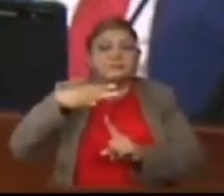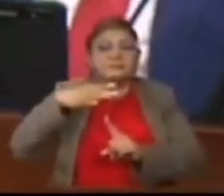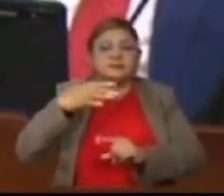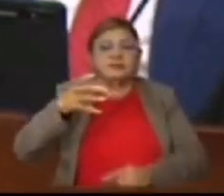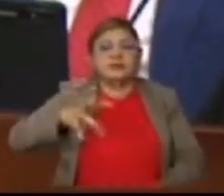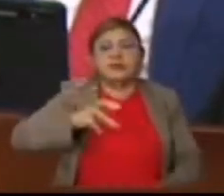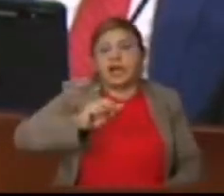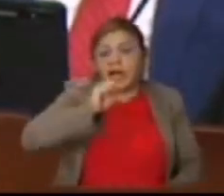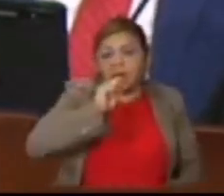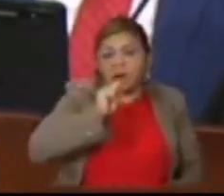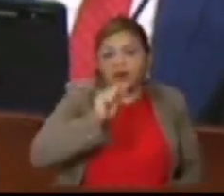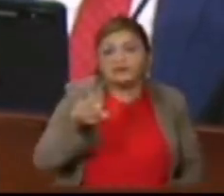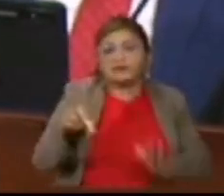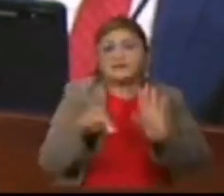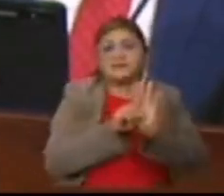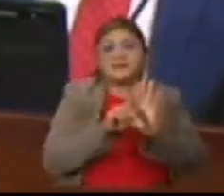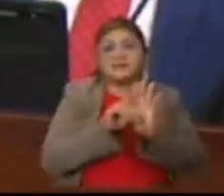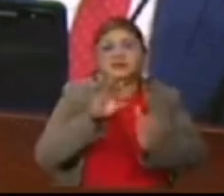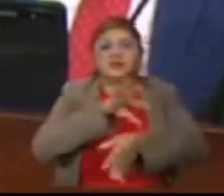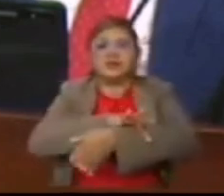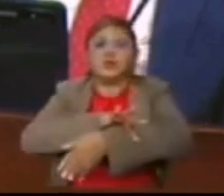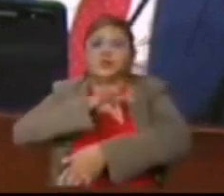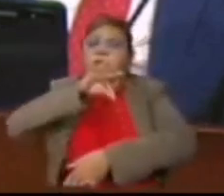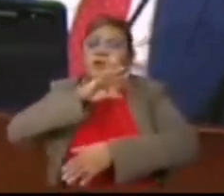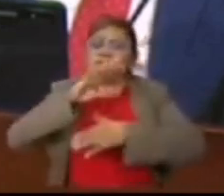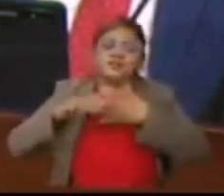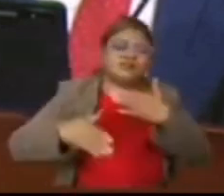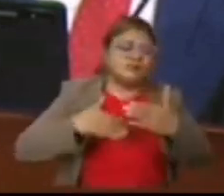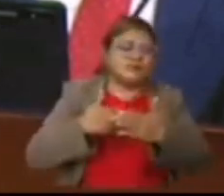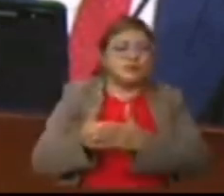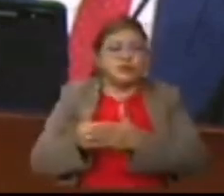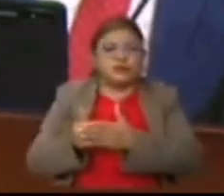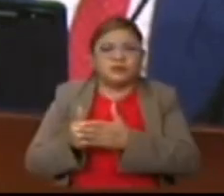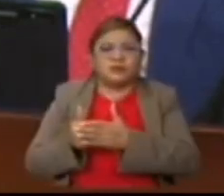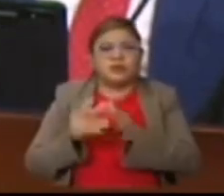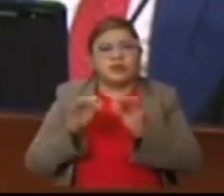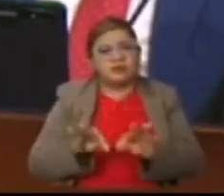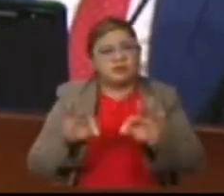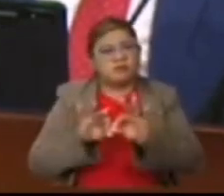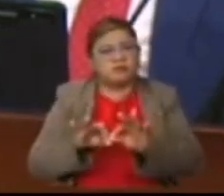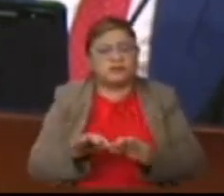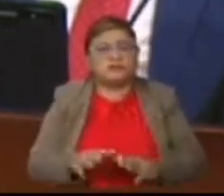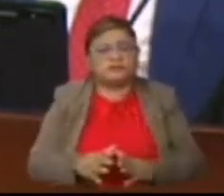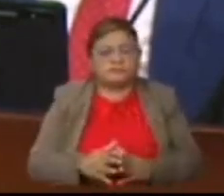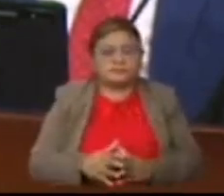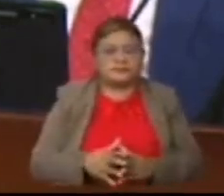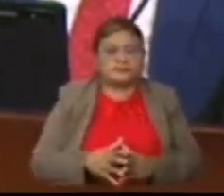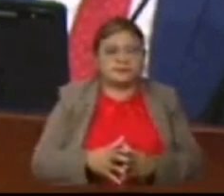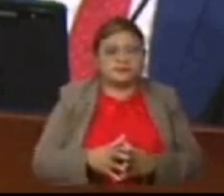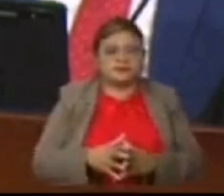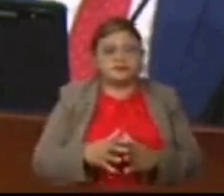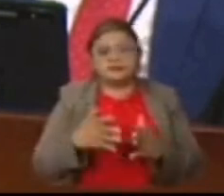El agua es un derecho humano que definitivamente garantiza otros derechos, tal como